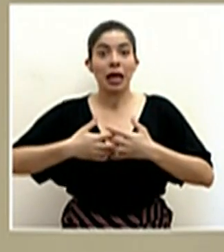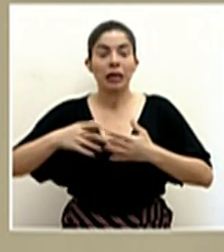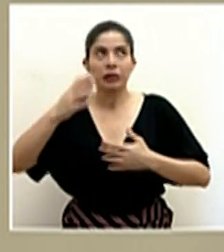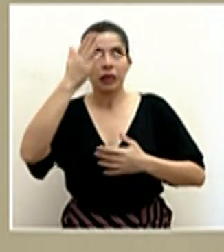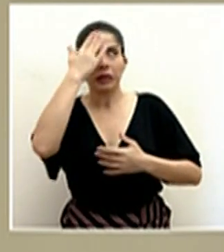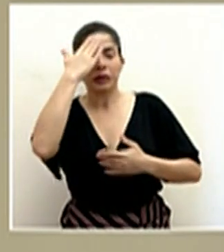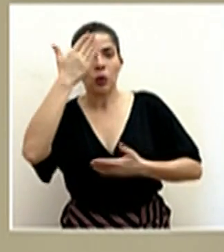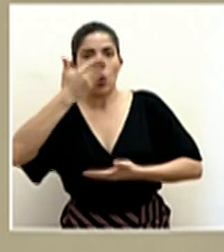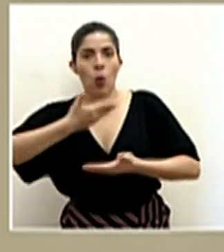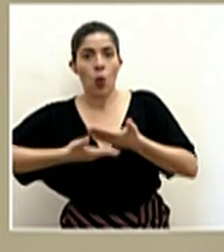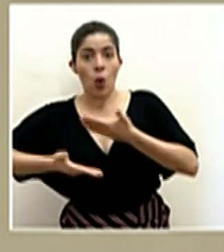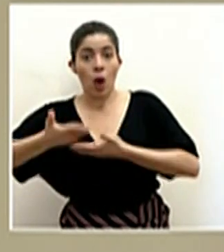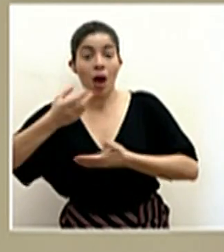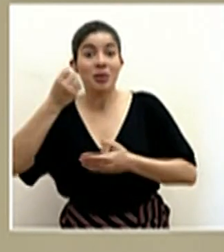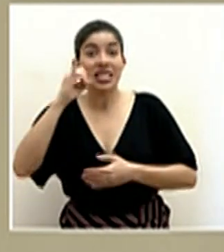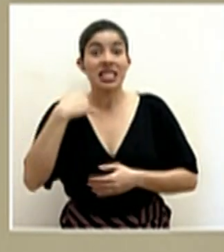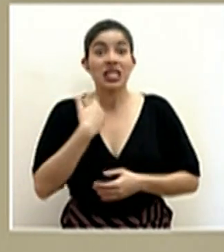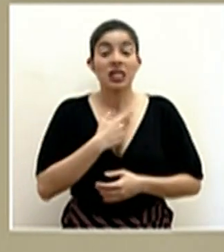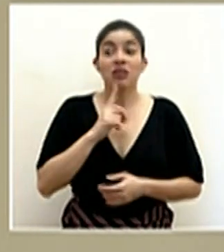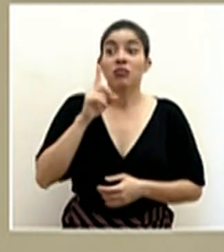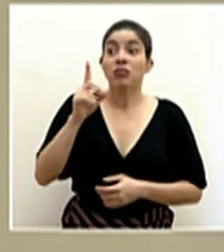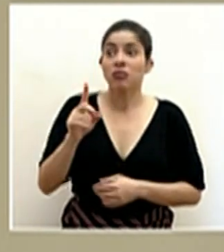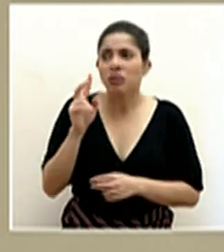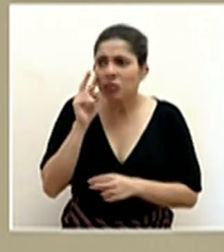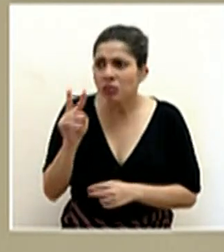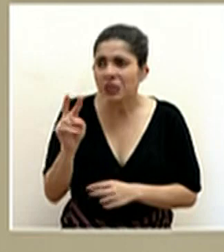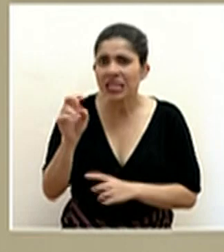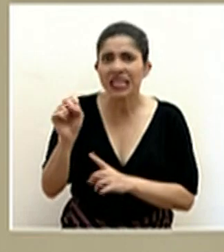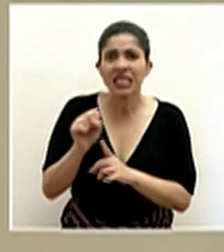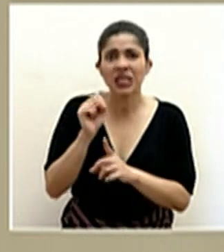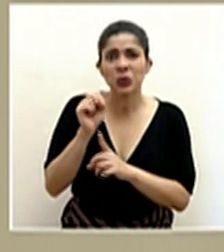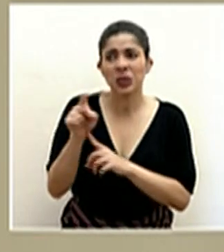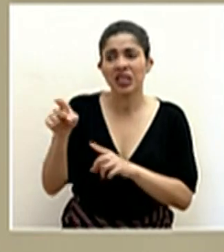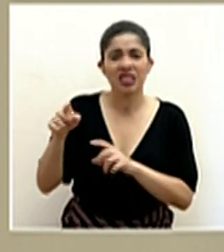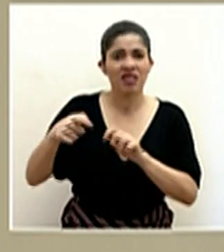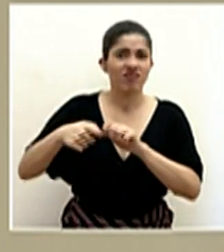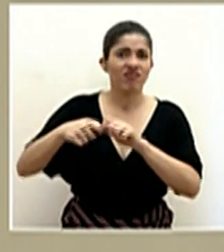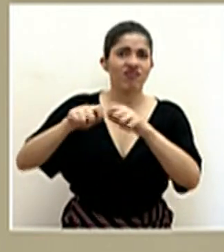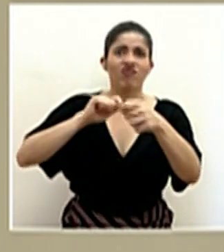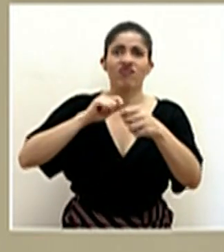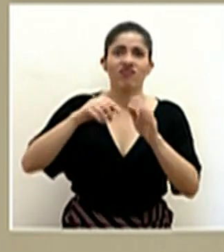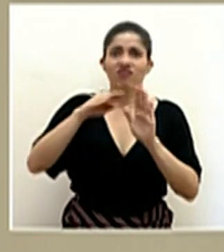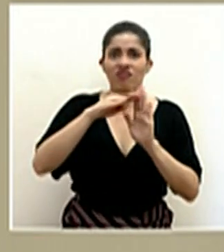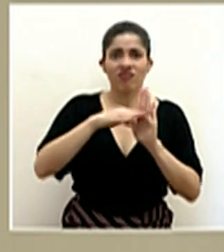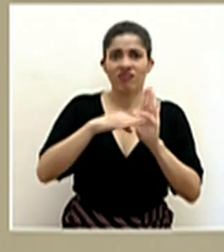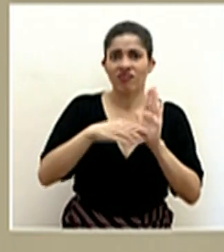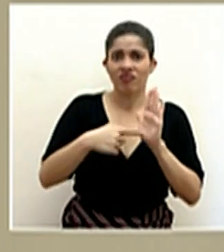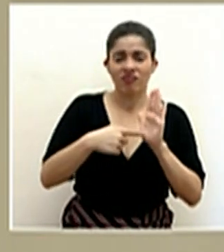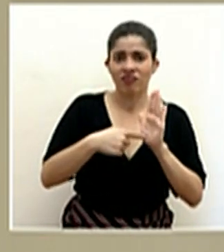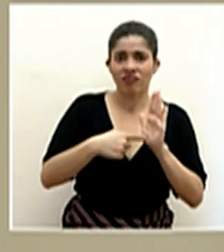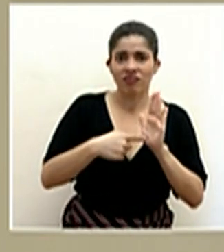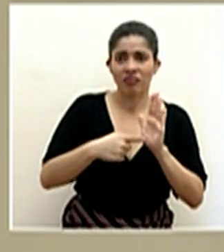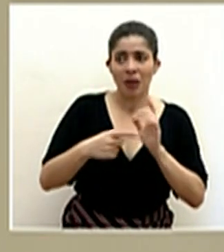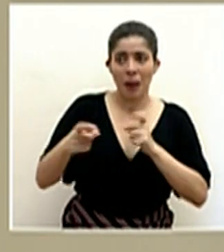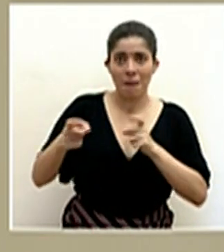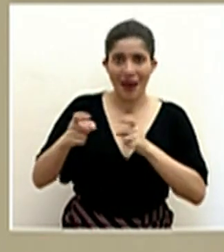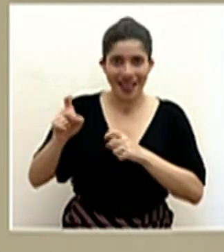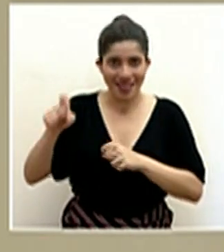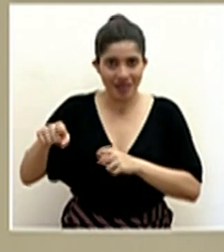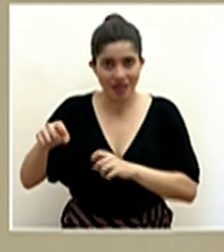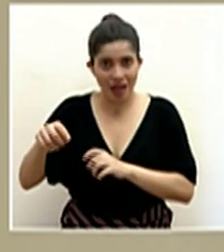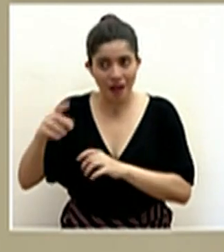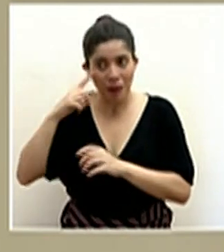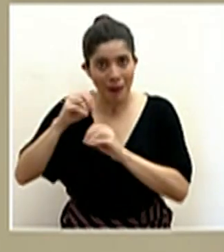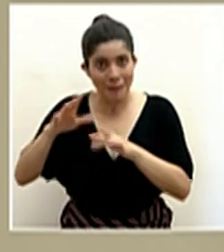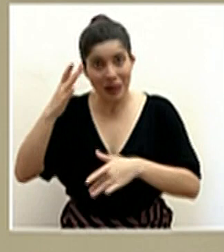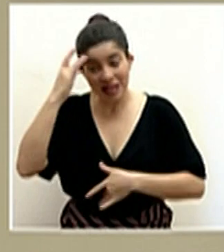al respecto. Si encontramos obviamente situaciones que están transgrediendo de forma muy contundente el manejo que se tiene que dar en medio